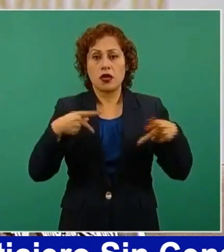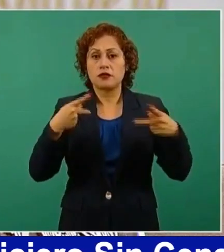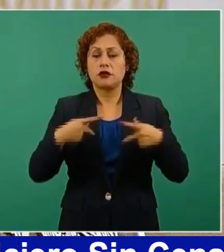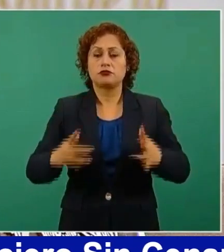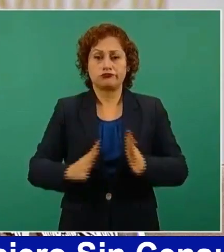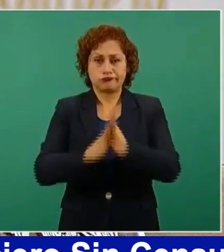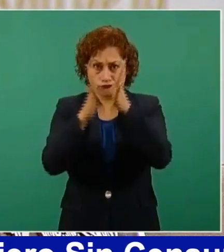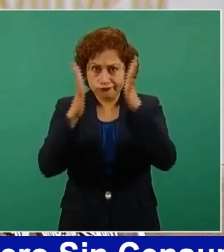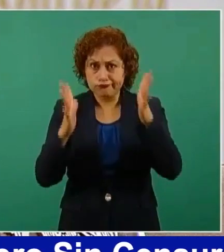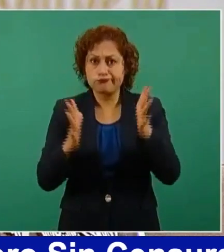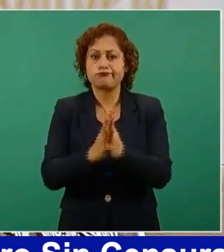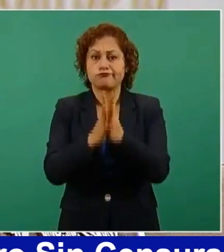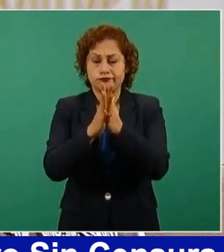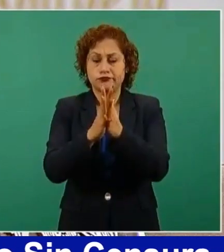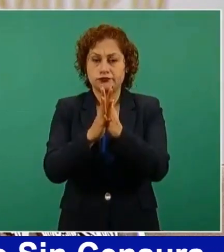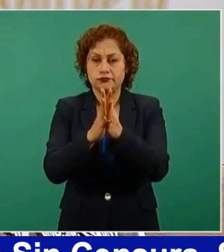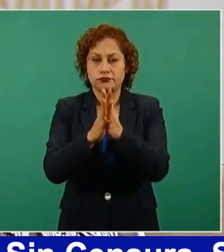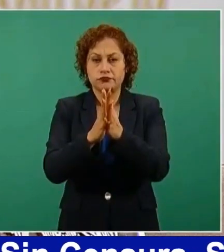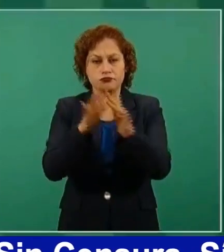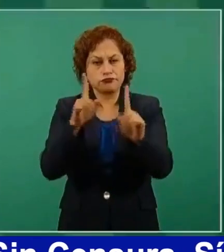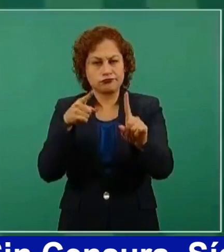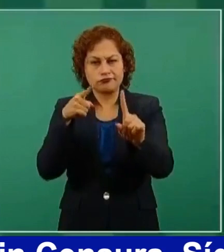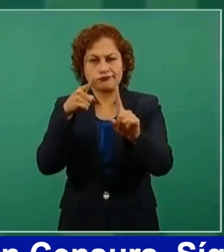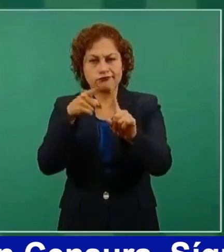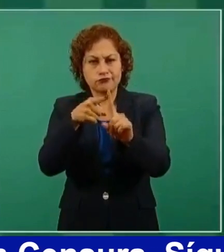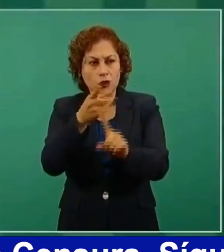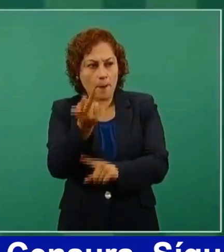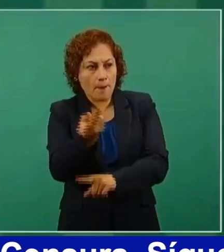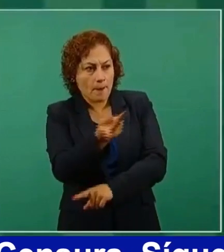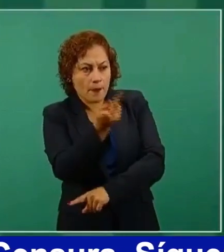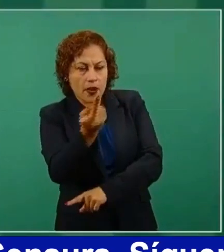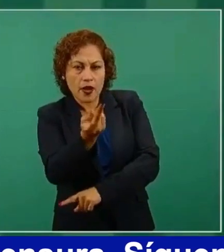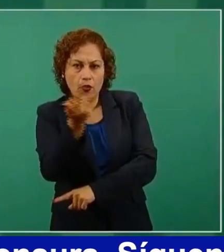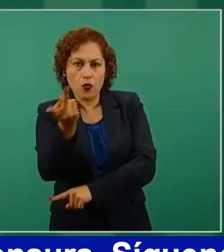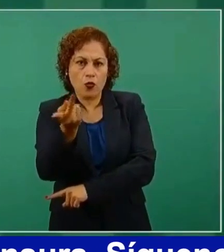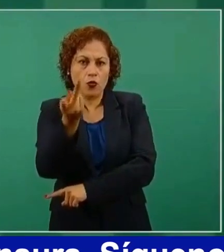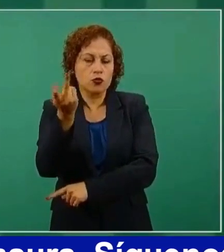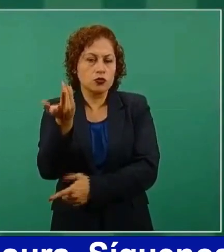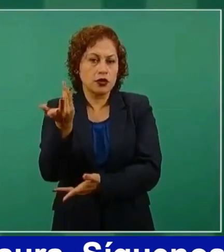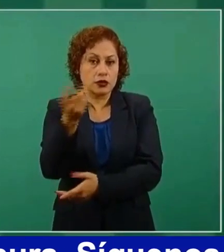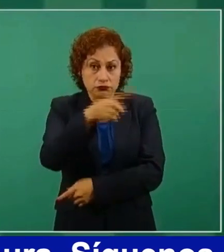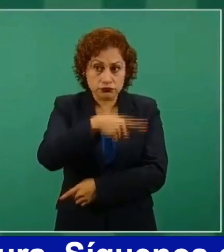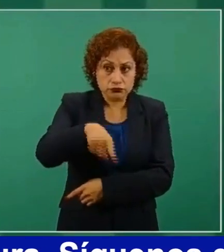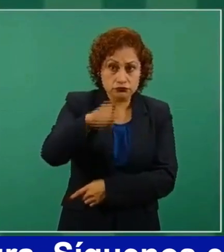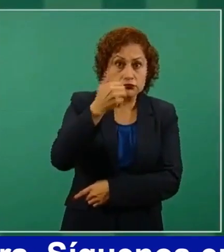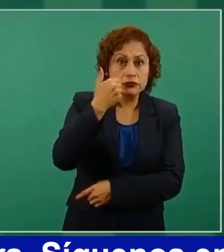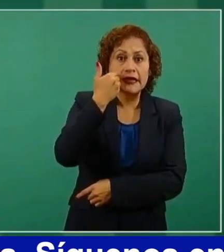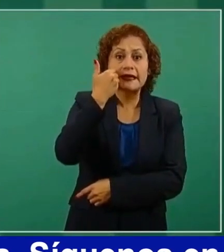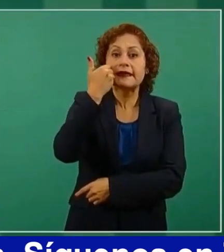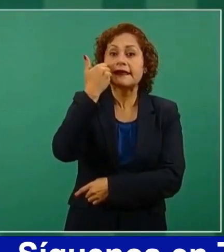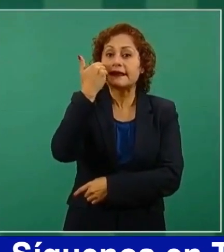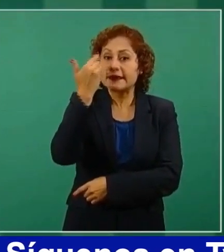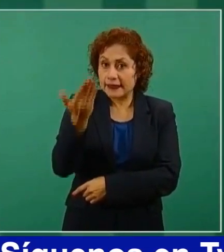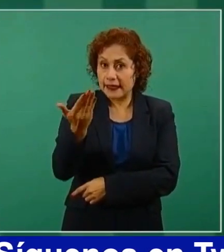y se va a preguntar si se quiere